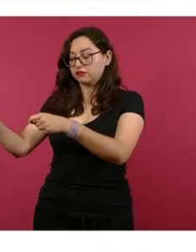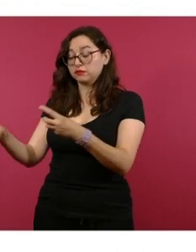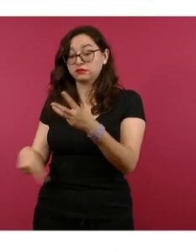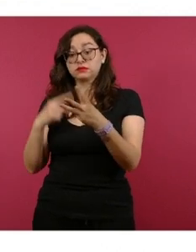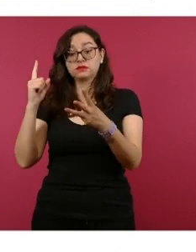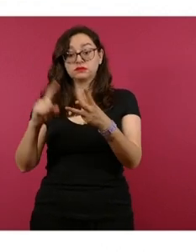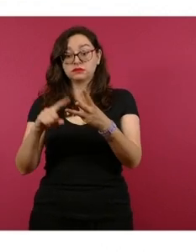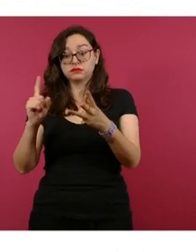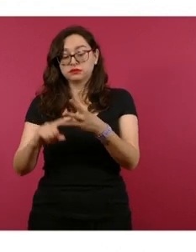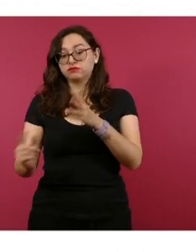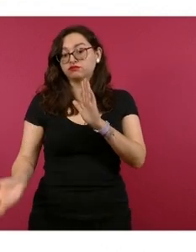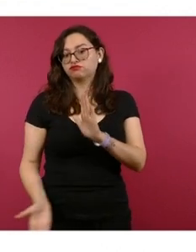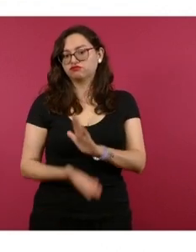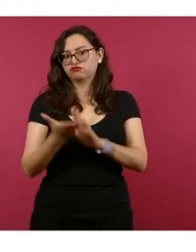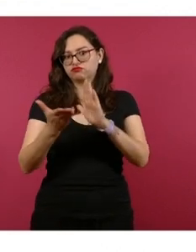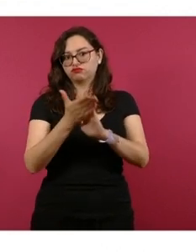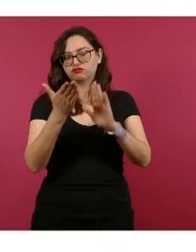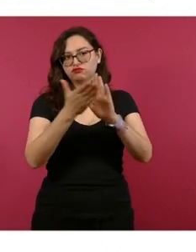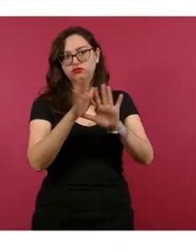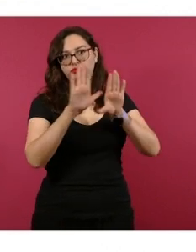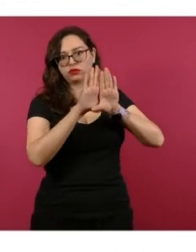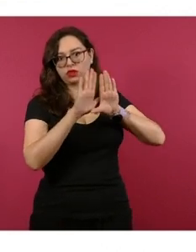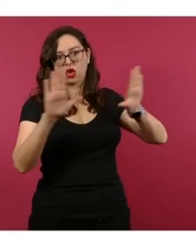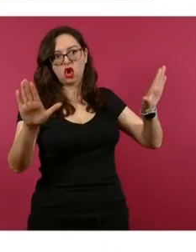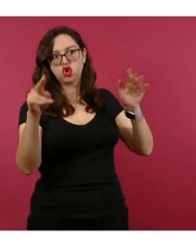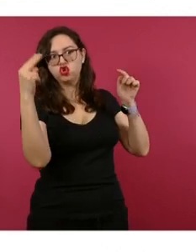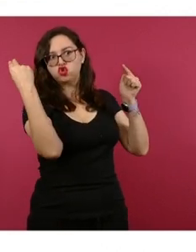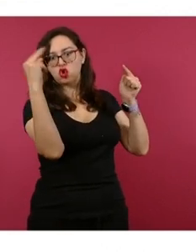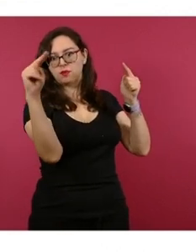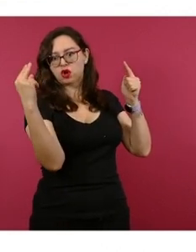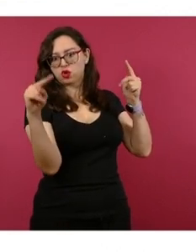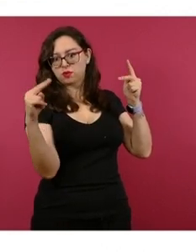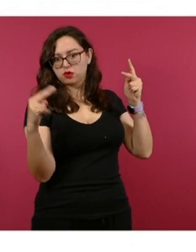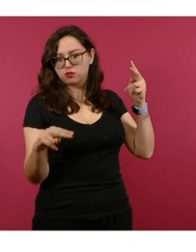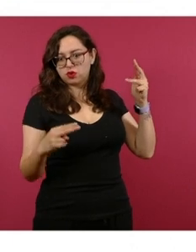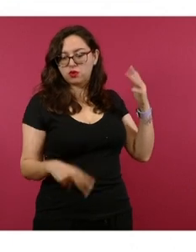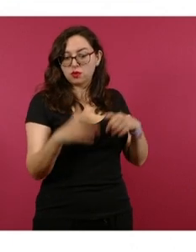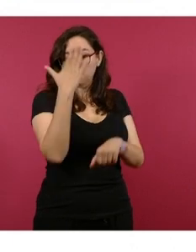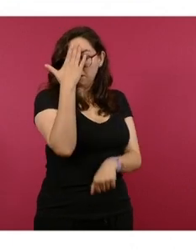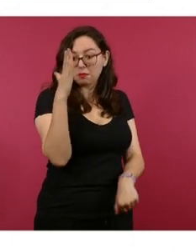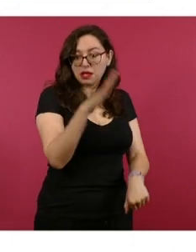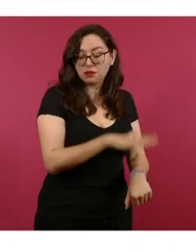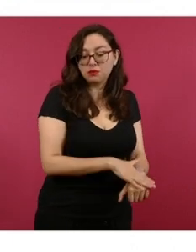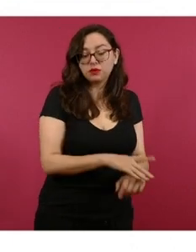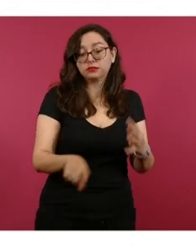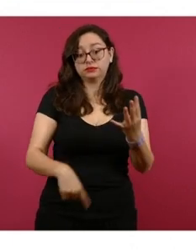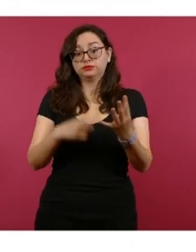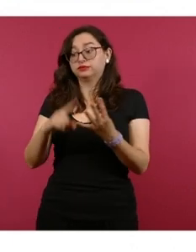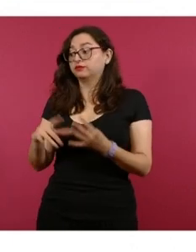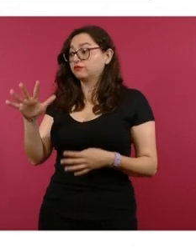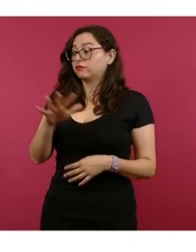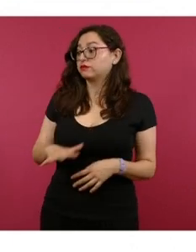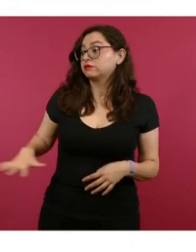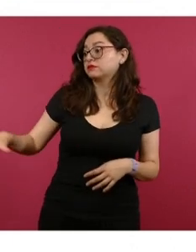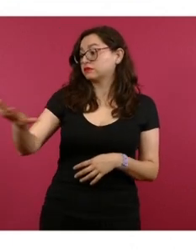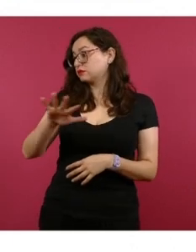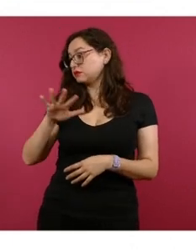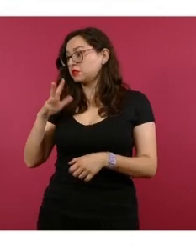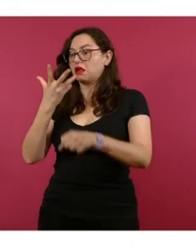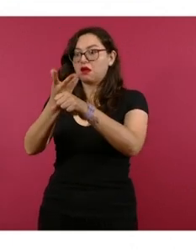memorial, en acciones de mejoramiento urbano de esta zona carbonífera y, sobre todo, del